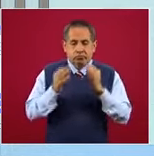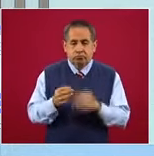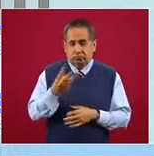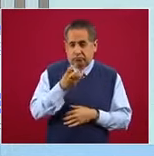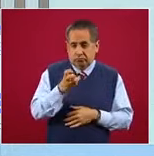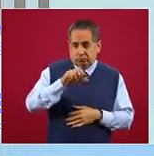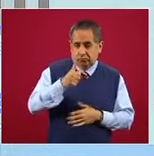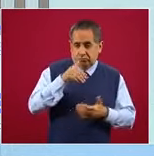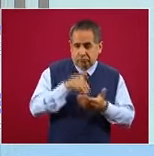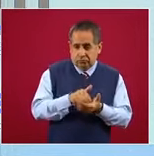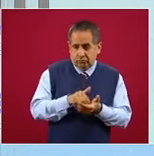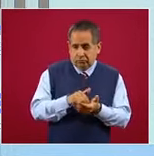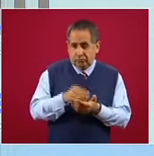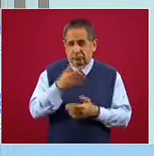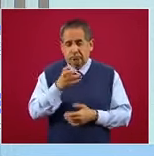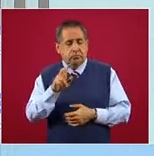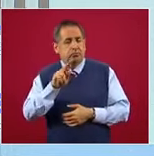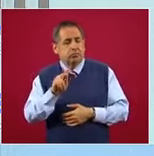solo